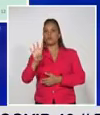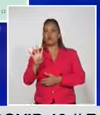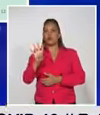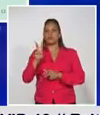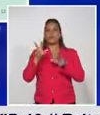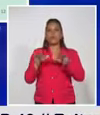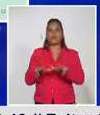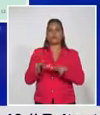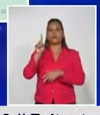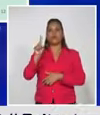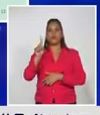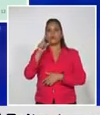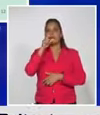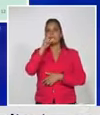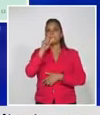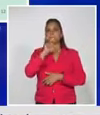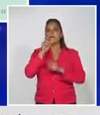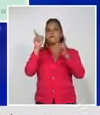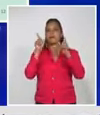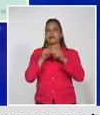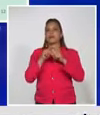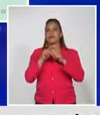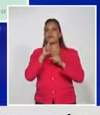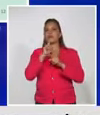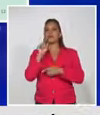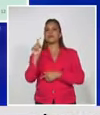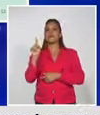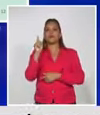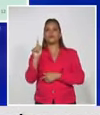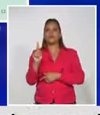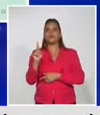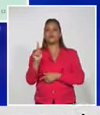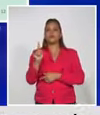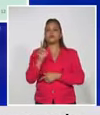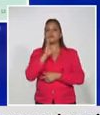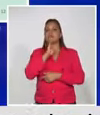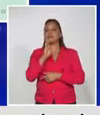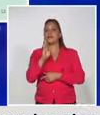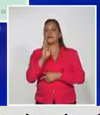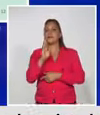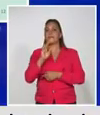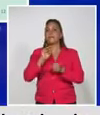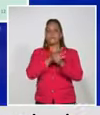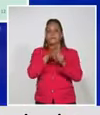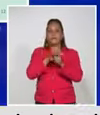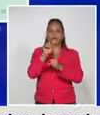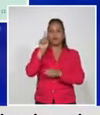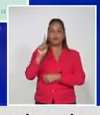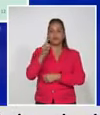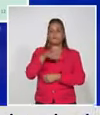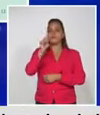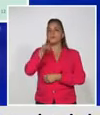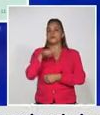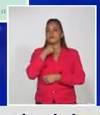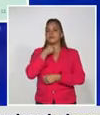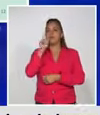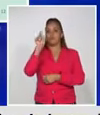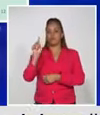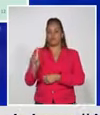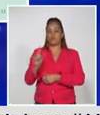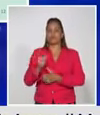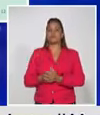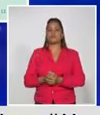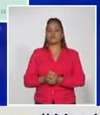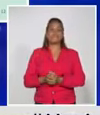Baraguá, Bolivia, Chambas y 1 de enero, 1 de cada uno. Como ven, también un